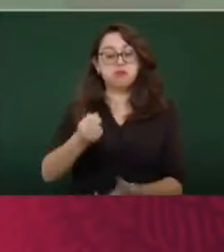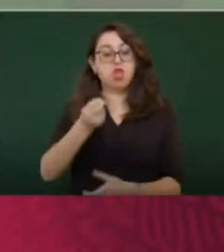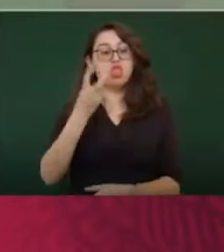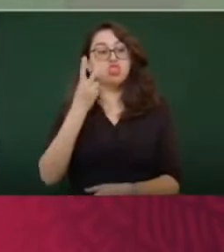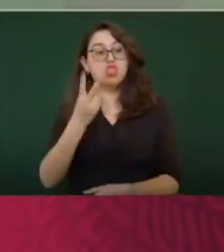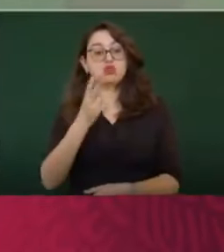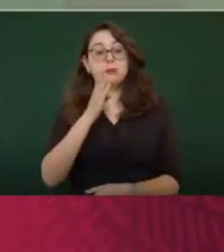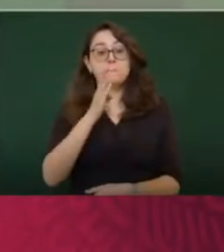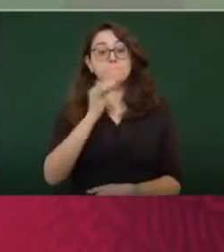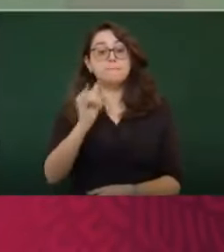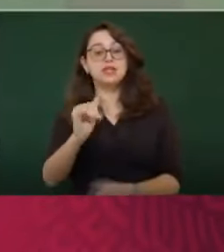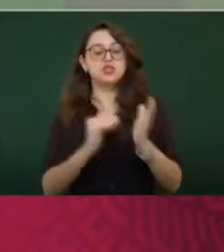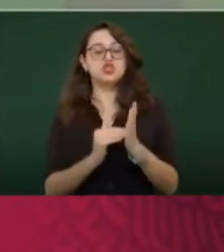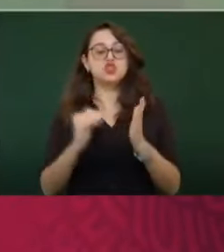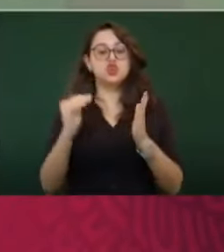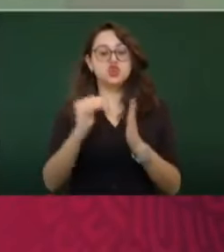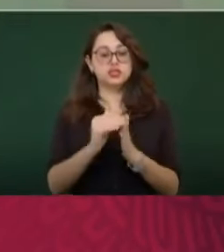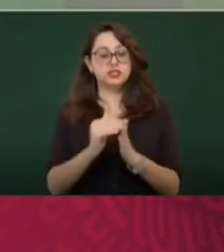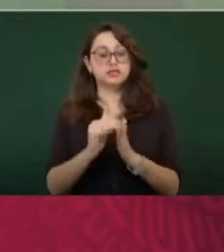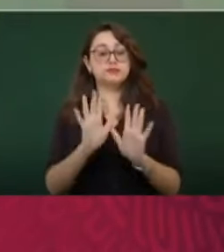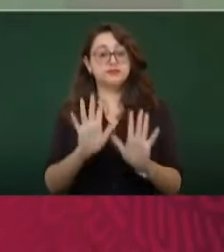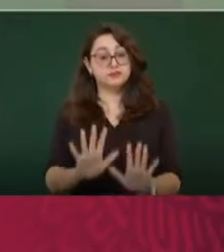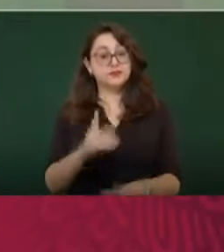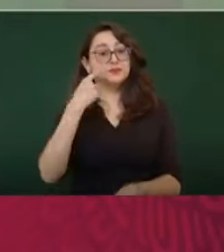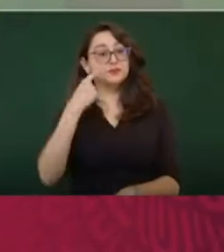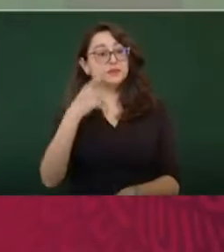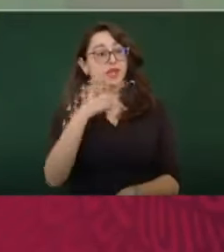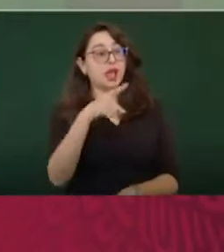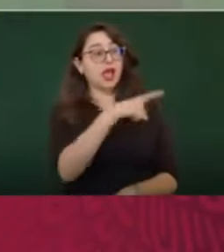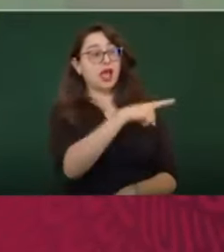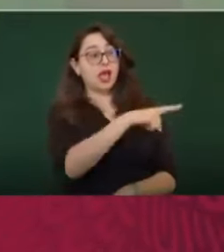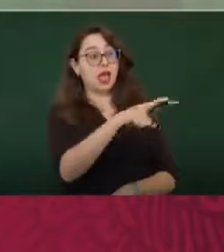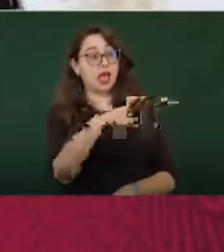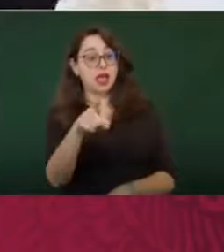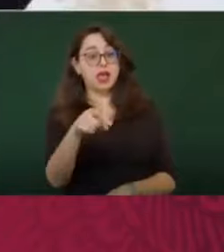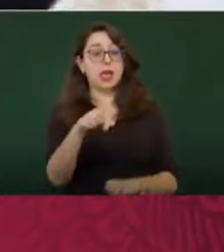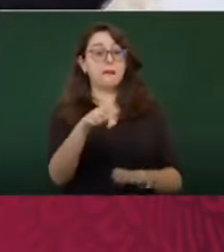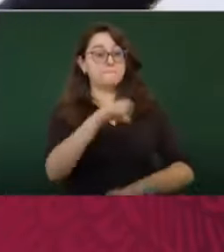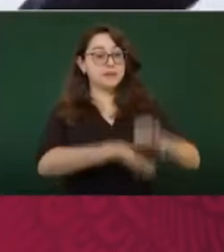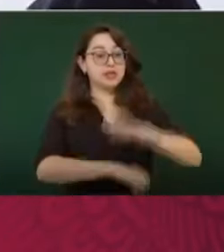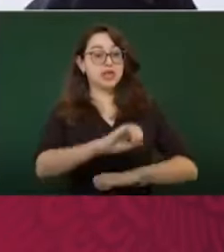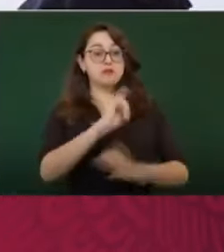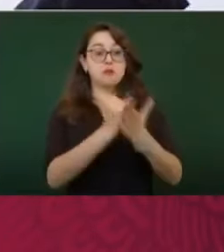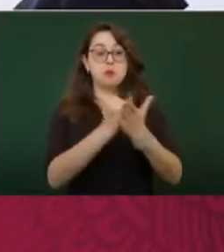nada más por no condonar impuestos, calculo,